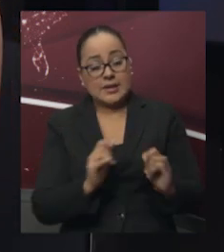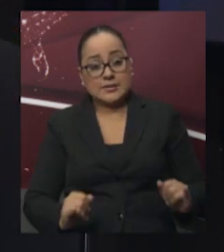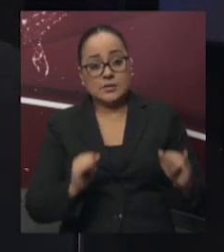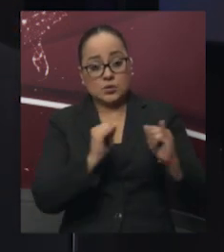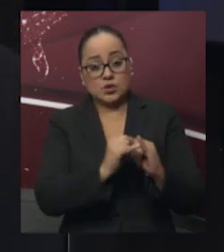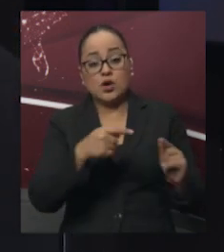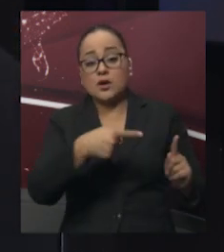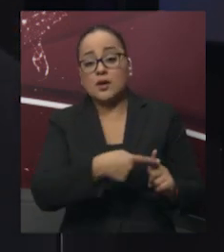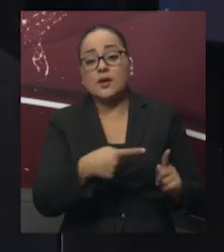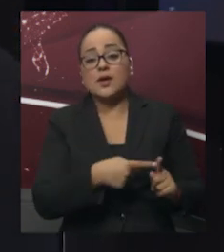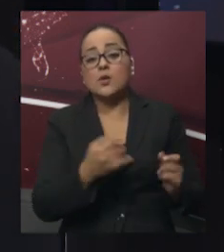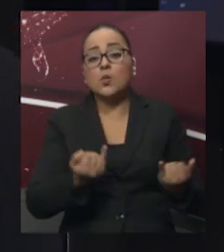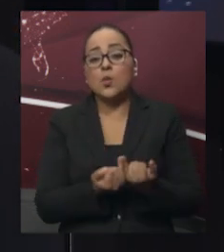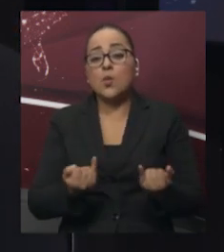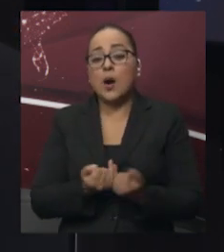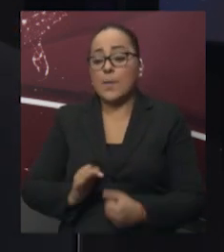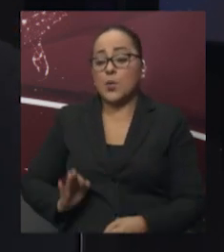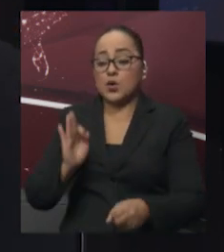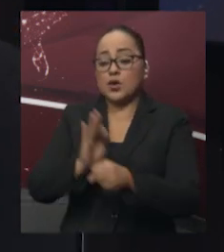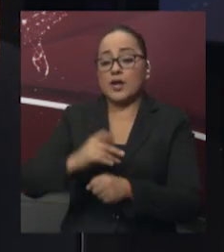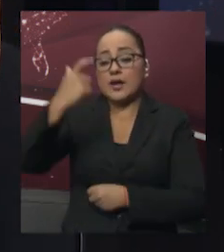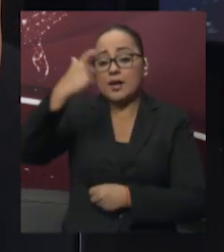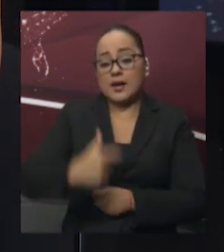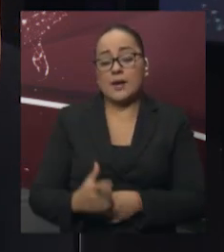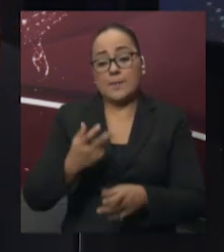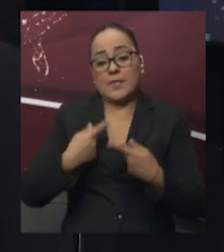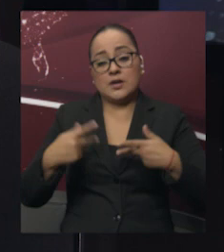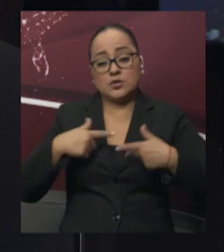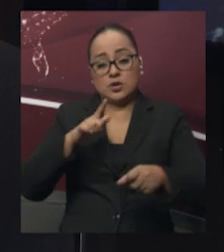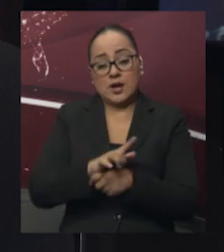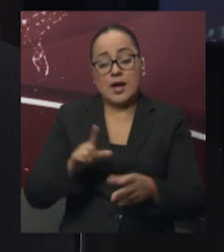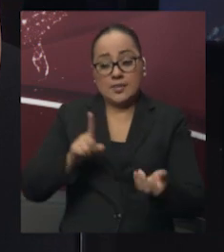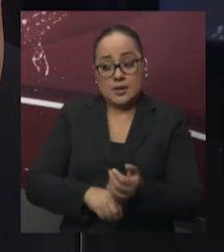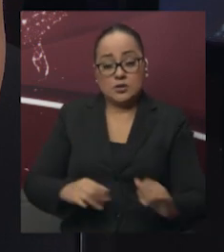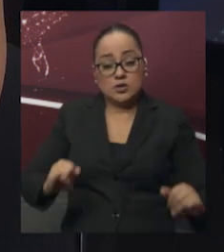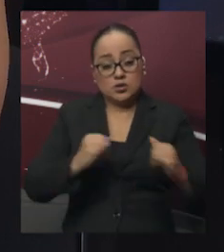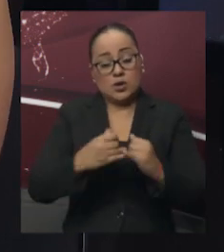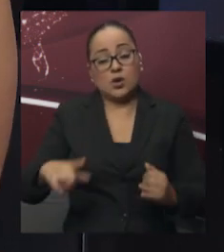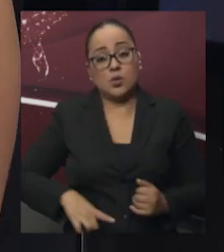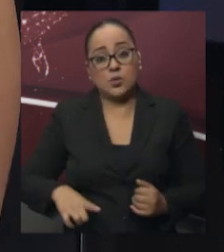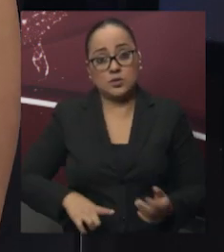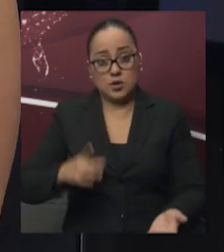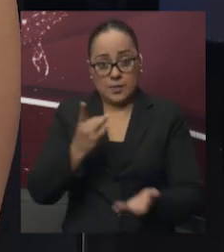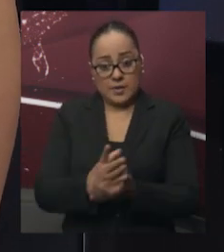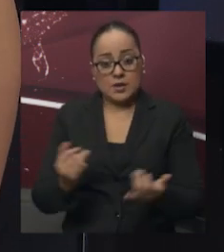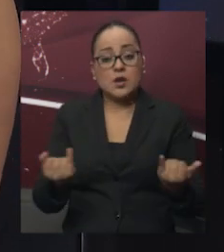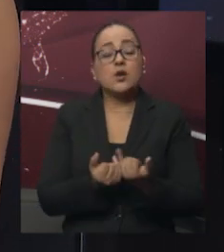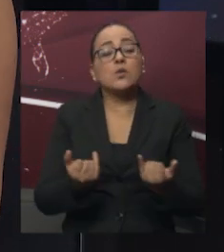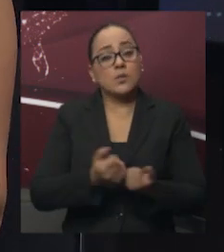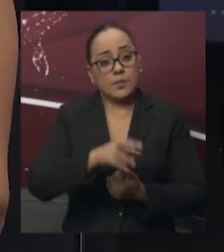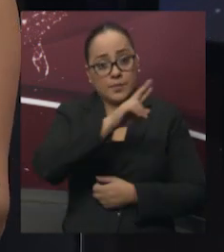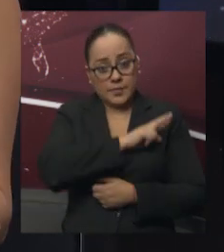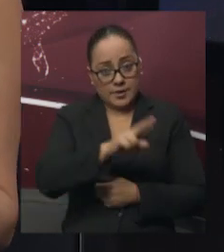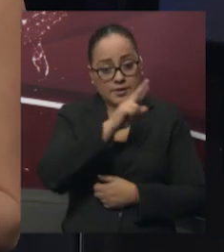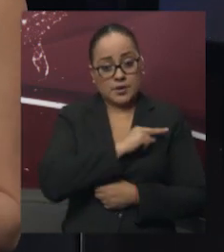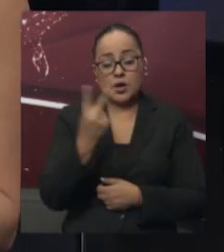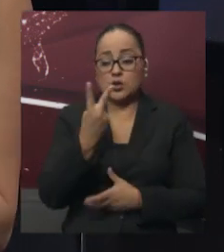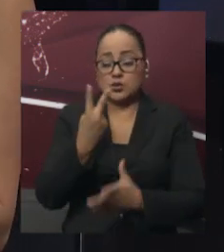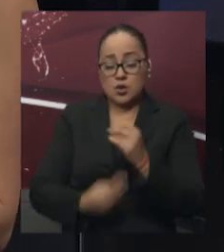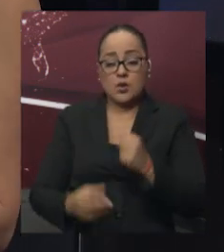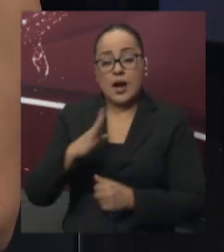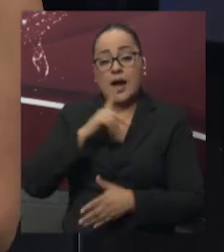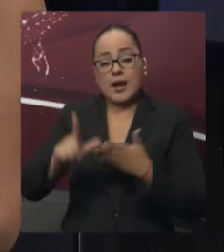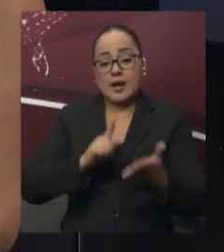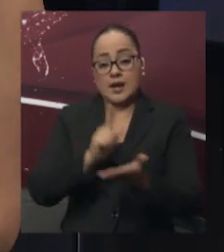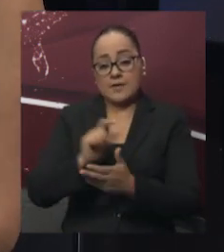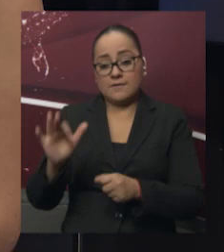Información, también de protección de datos, no solamente en los entes públicos, sino también de los entes privados, que hay una ley federal